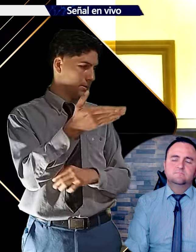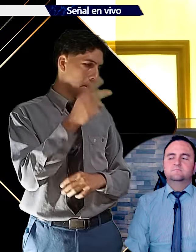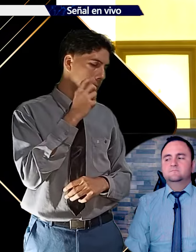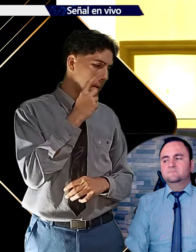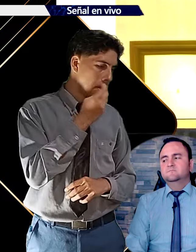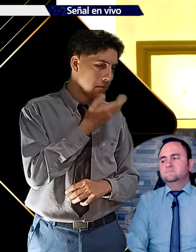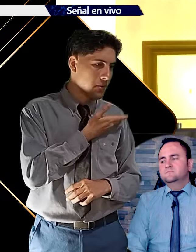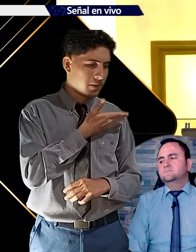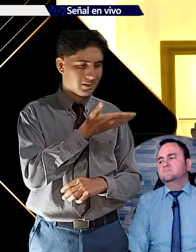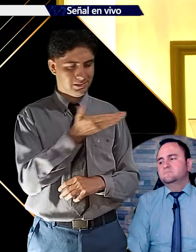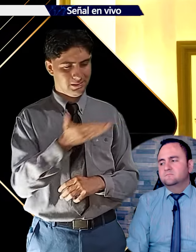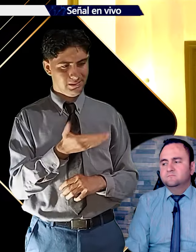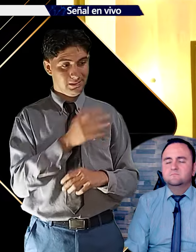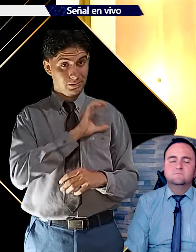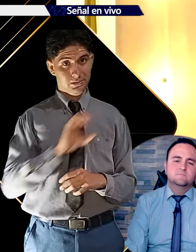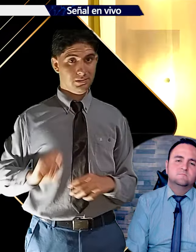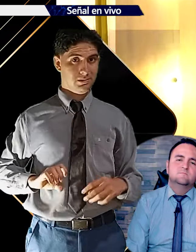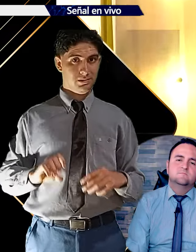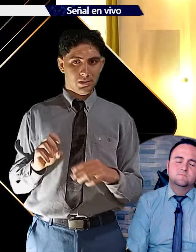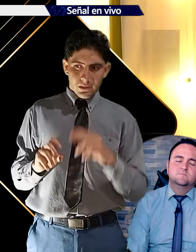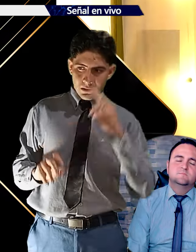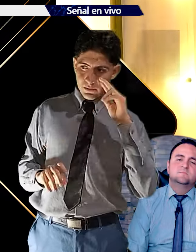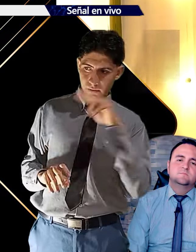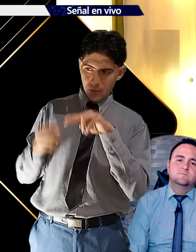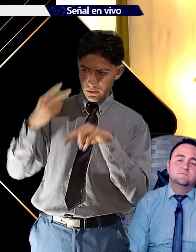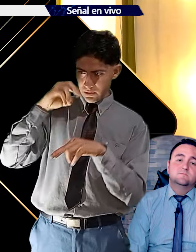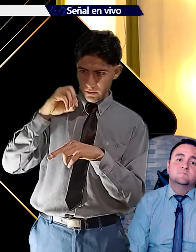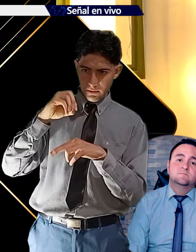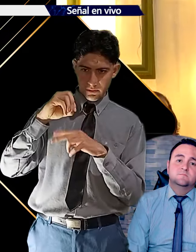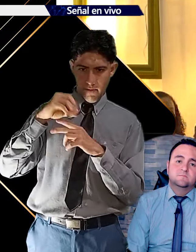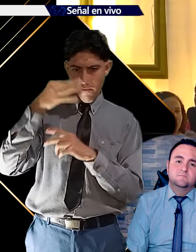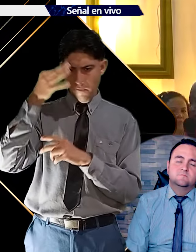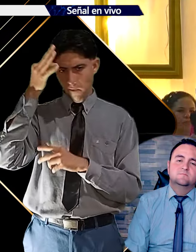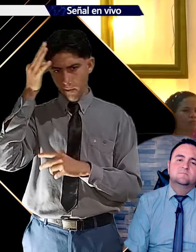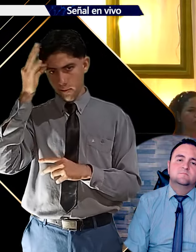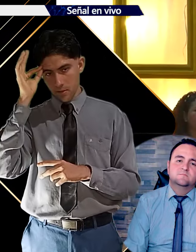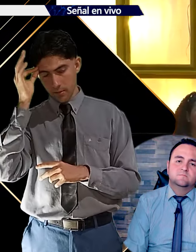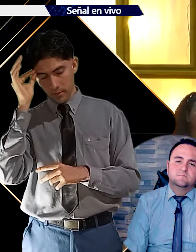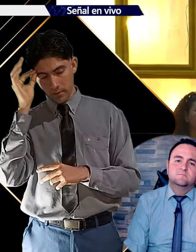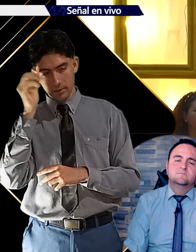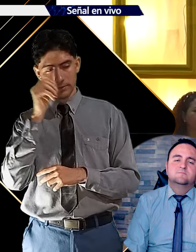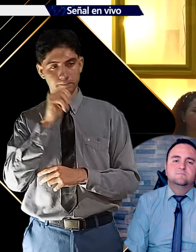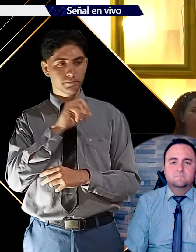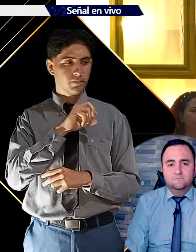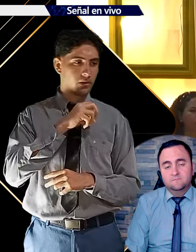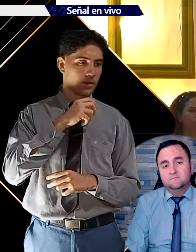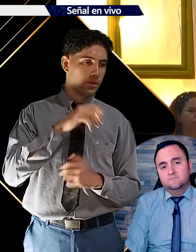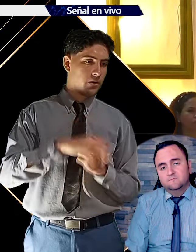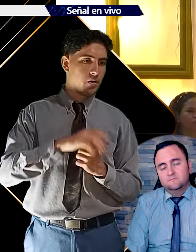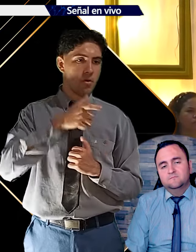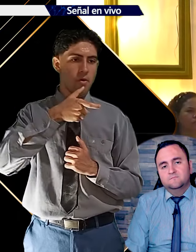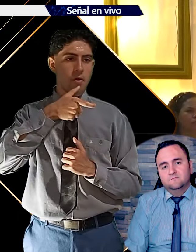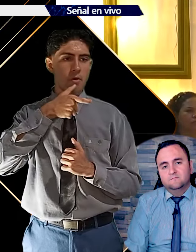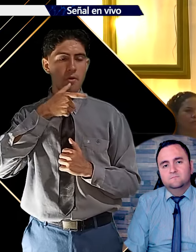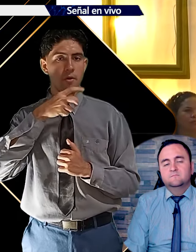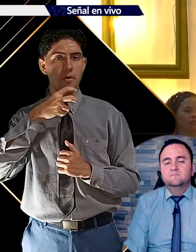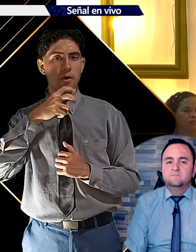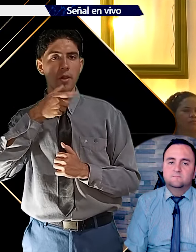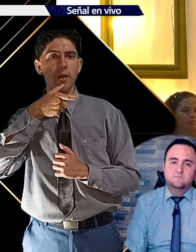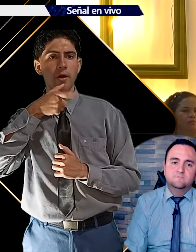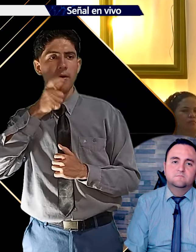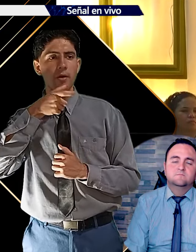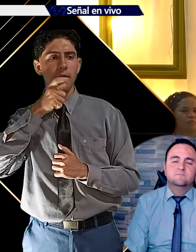cómo uno encuentra padres cristianos arrinconados porque los hijos están vueltos nada. Hermana, es que